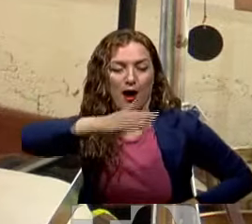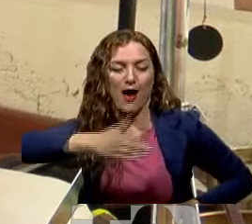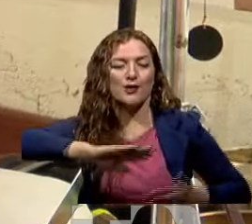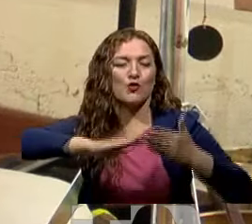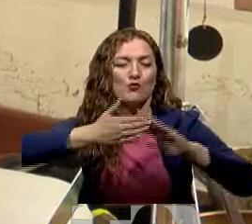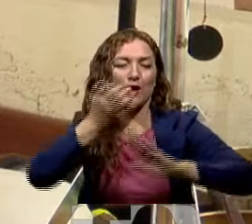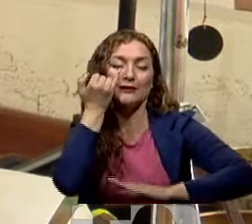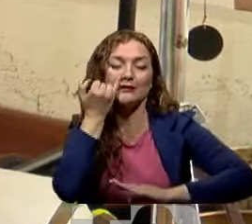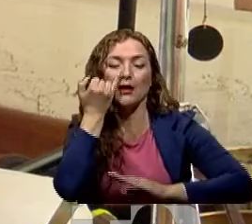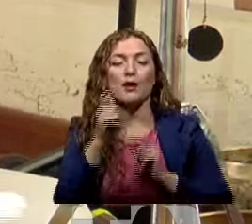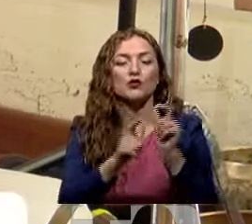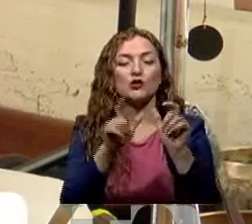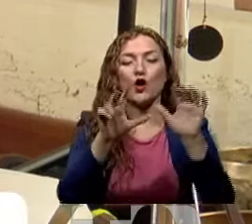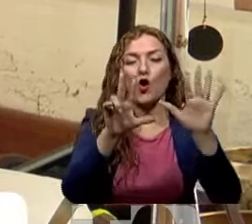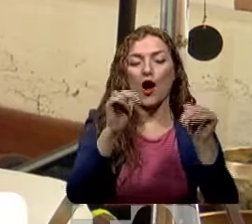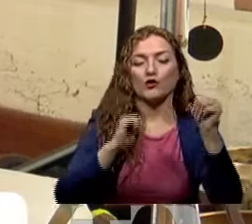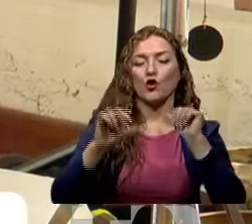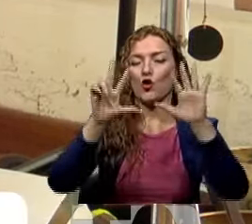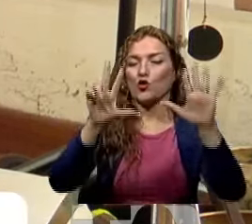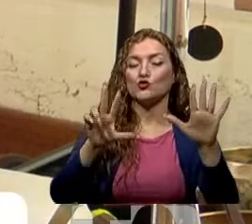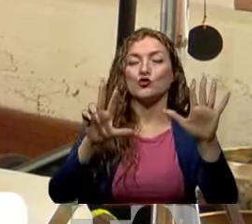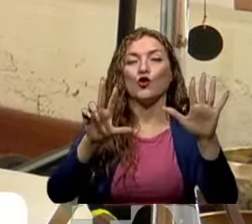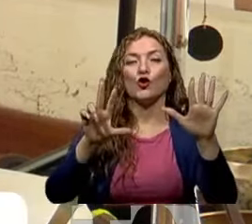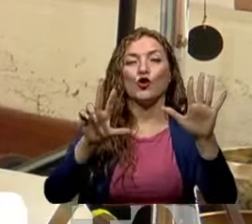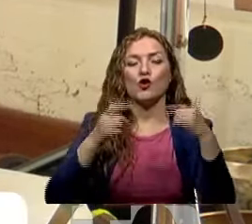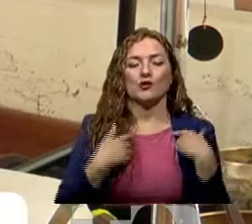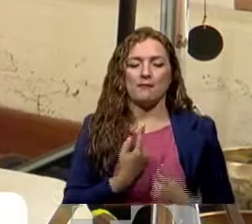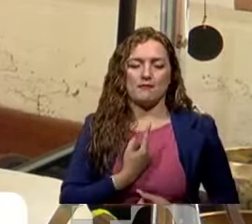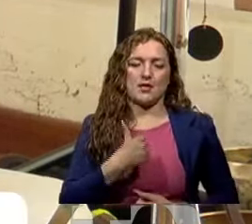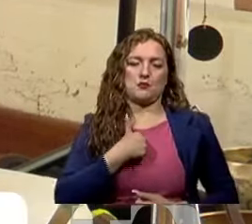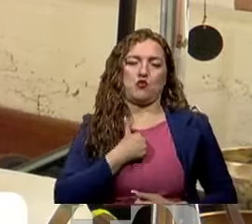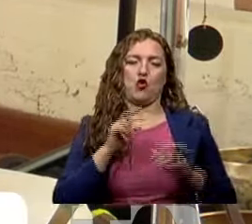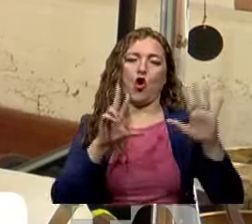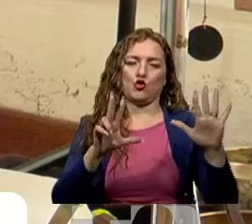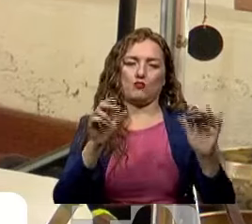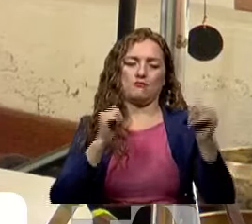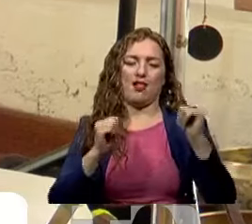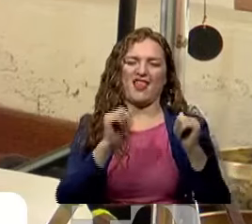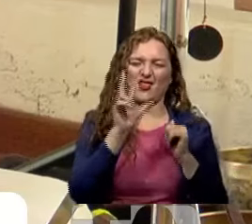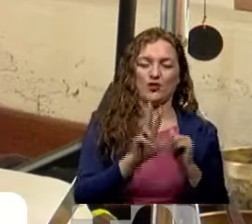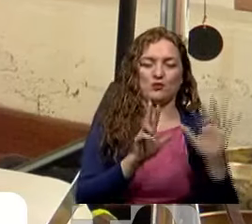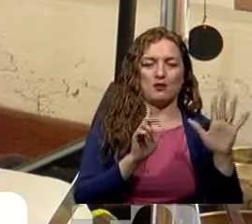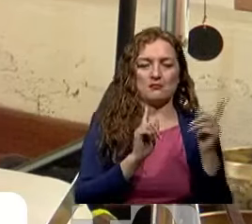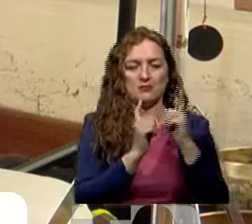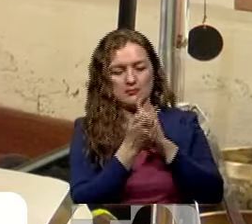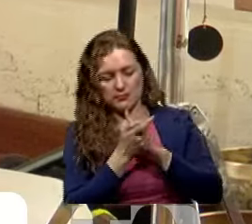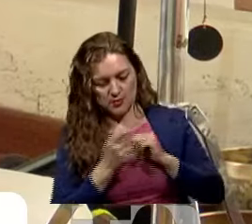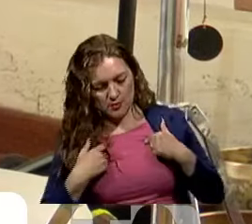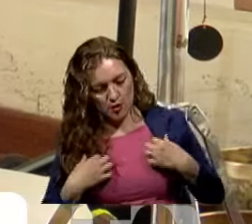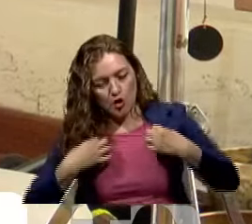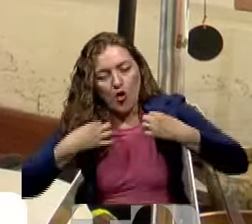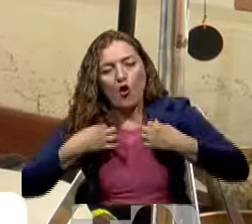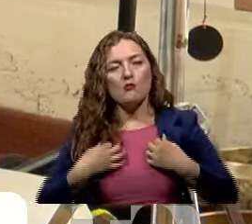8 personajes femeninos que van cambiando. Se van cambiando los elementos, los vestimentas,